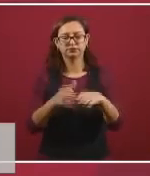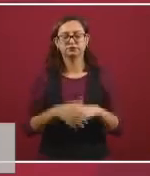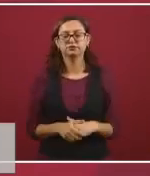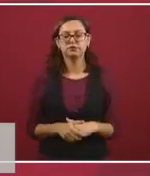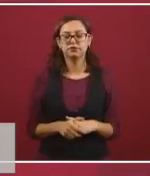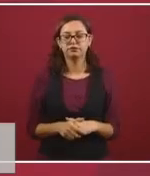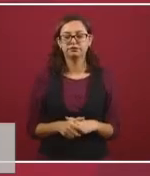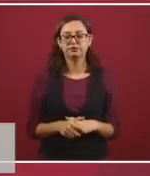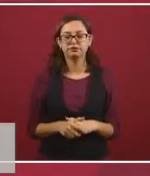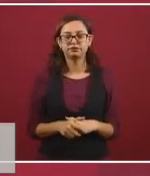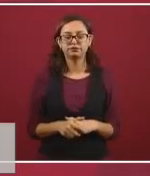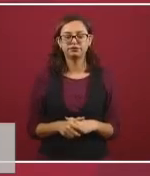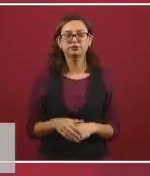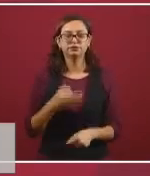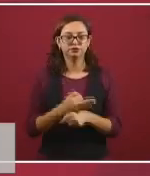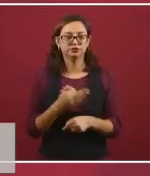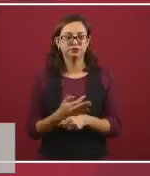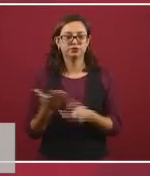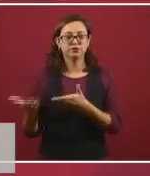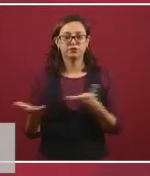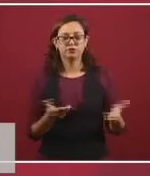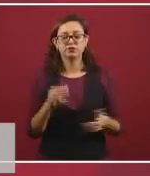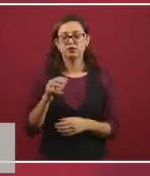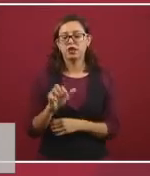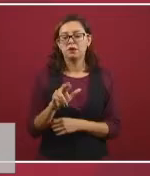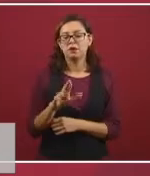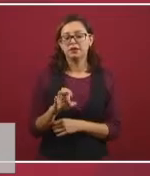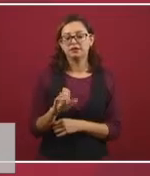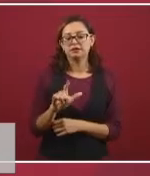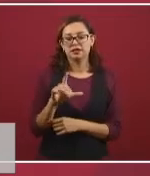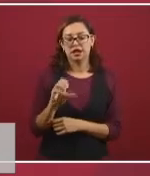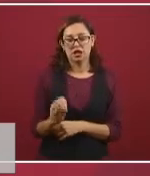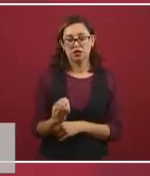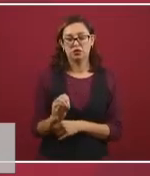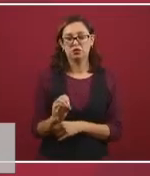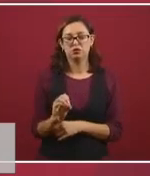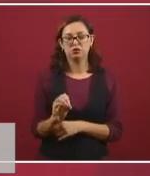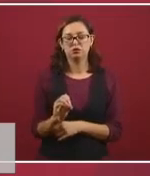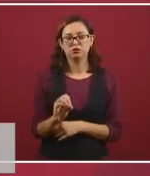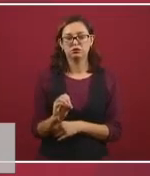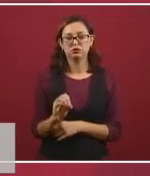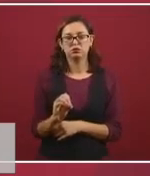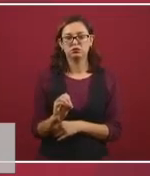El presidente tendrá una gira por los estados de San Luis Potosí y Tamaulipas.